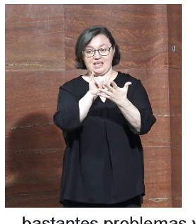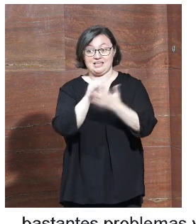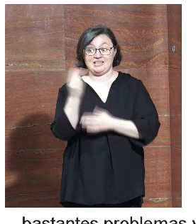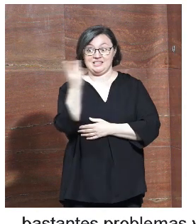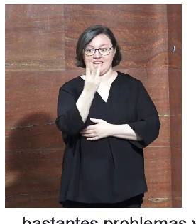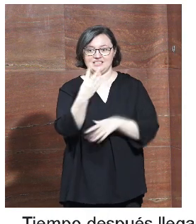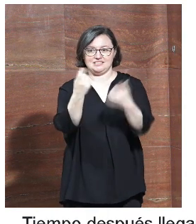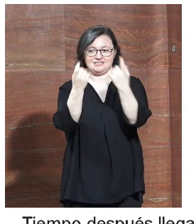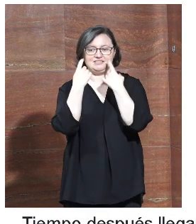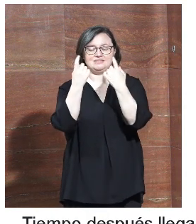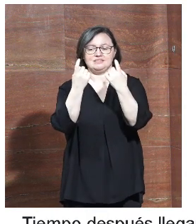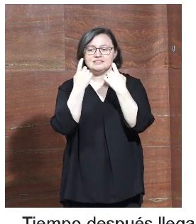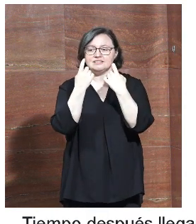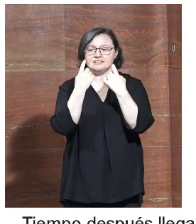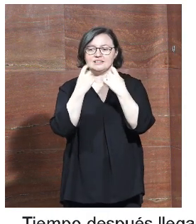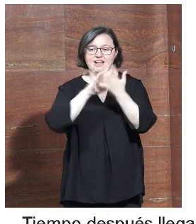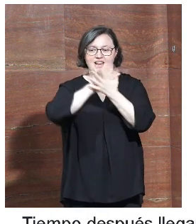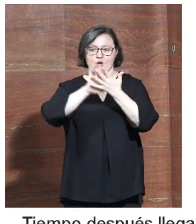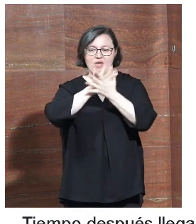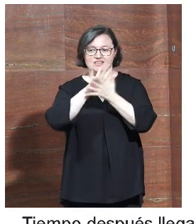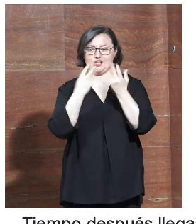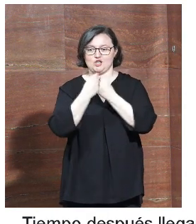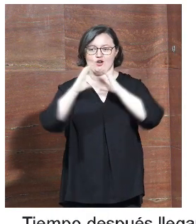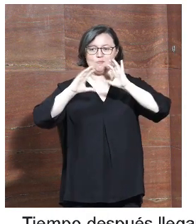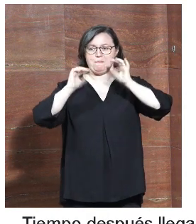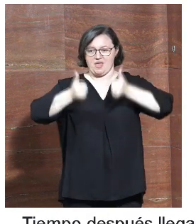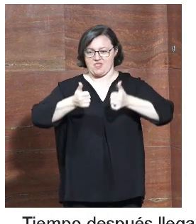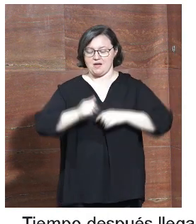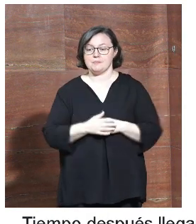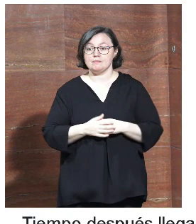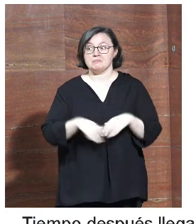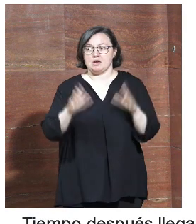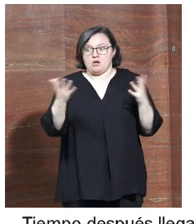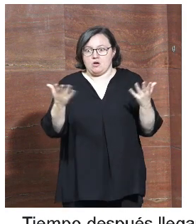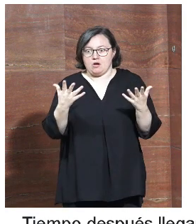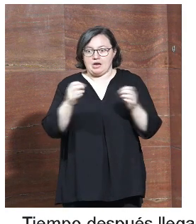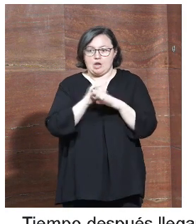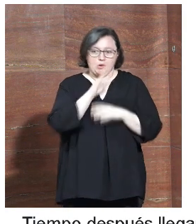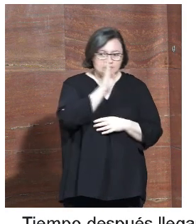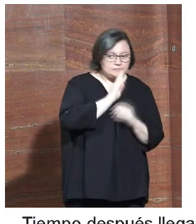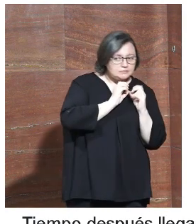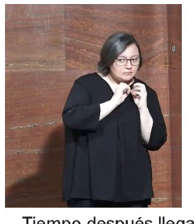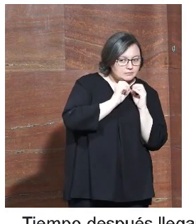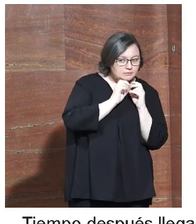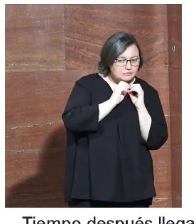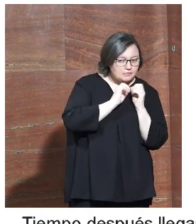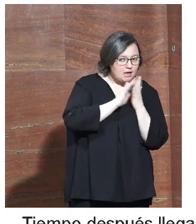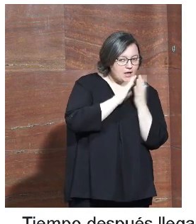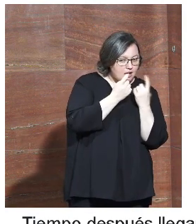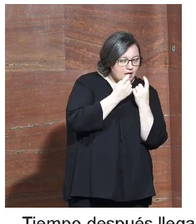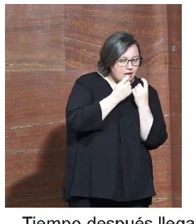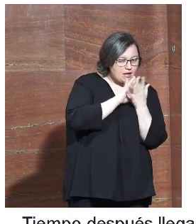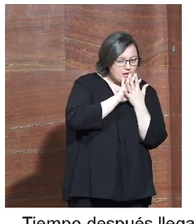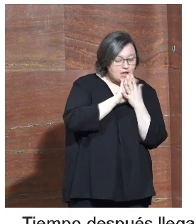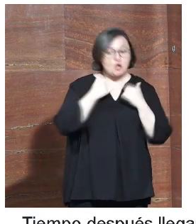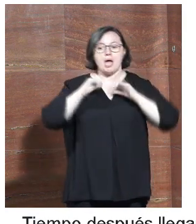me enseñaron a comunicarme con la lengua de signos. Pero claro, todo esto a escondidas. Y